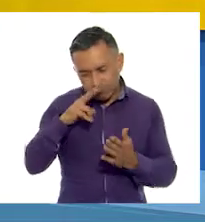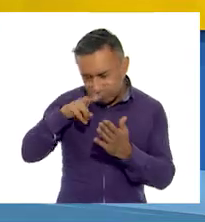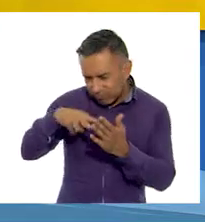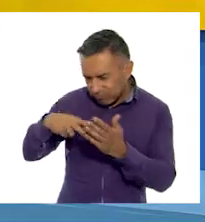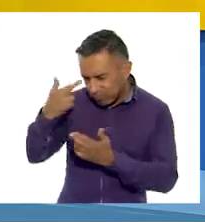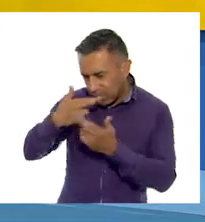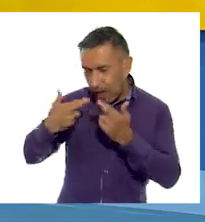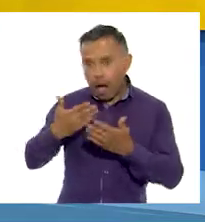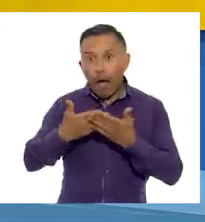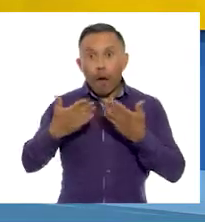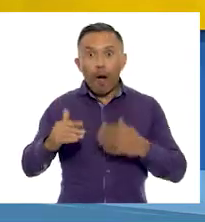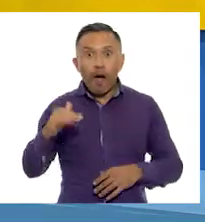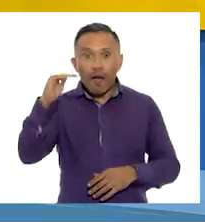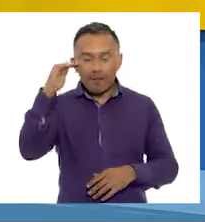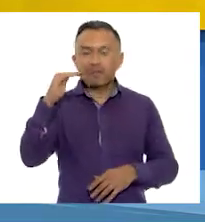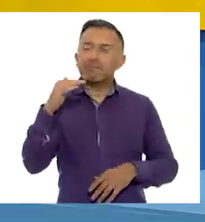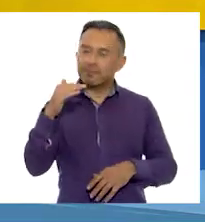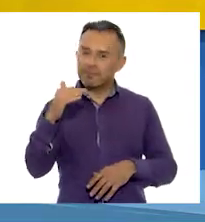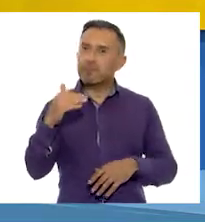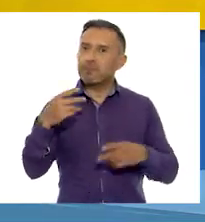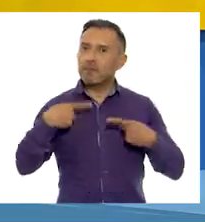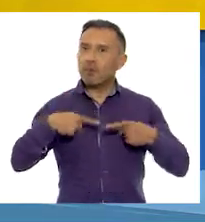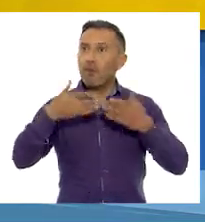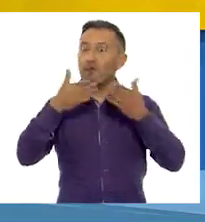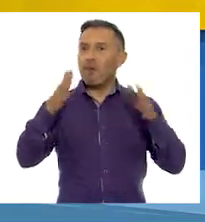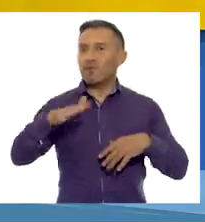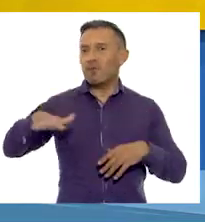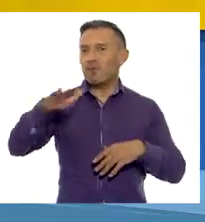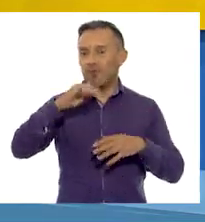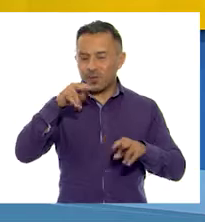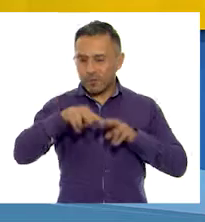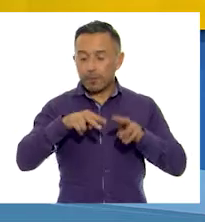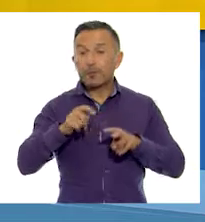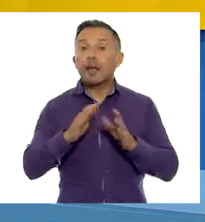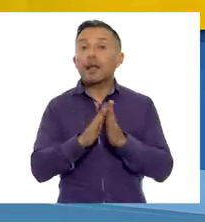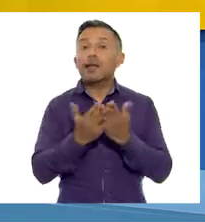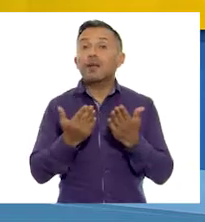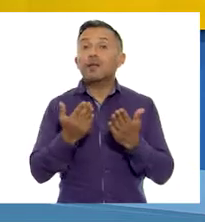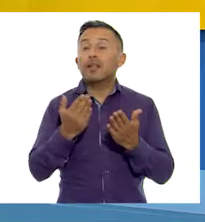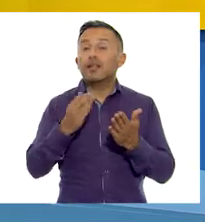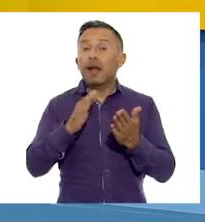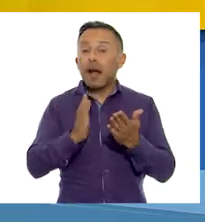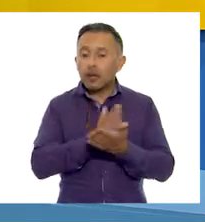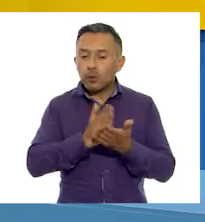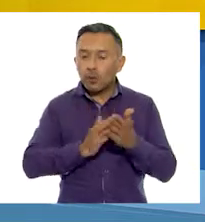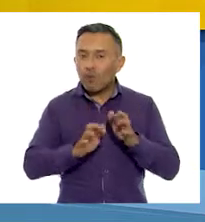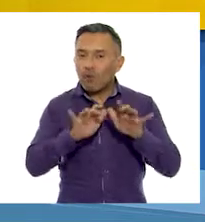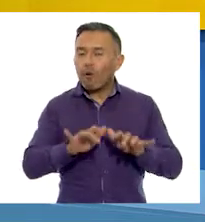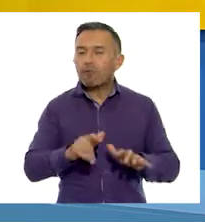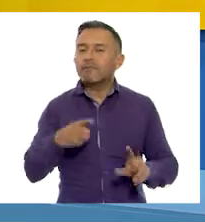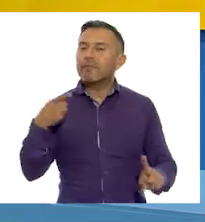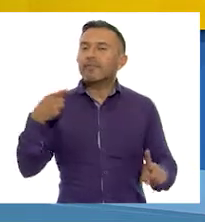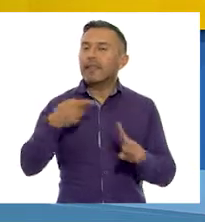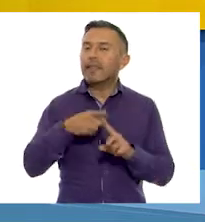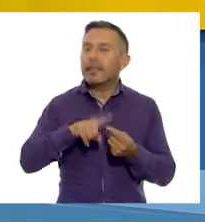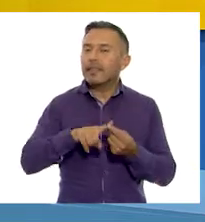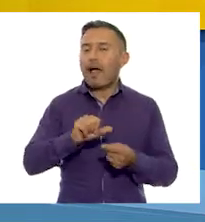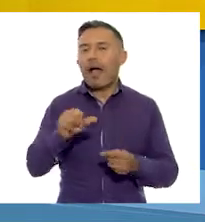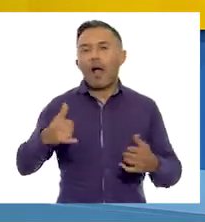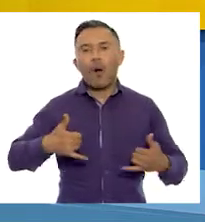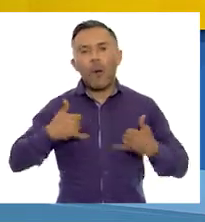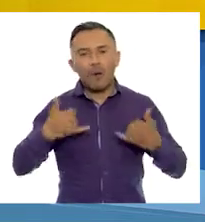más amplio, por lo que los artículos de divulgación científica que revisaremos estarán dirigidos a adolescentes